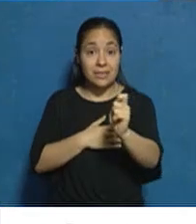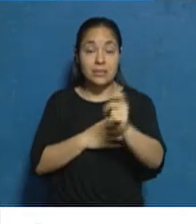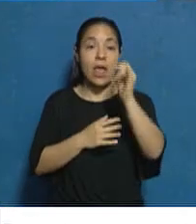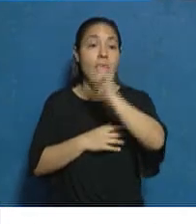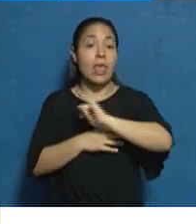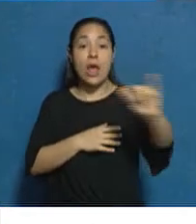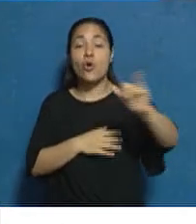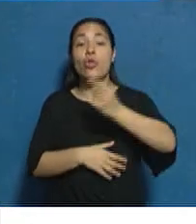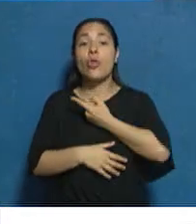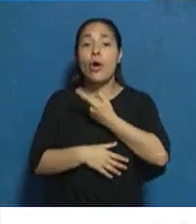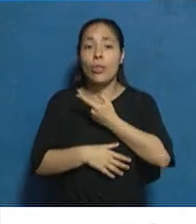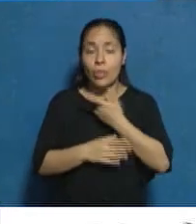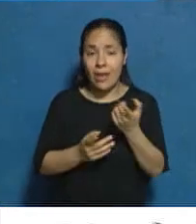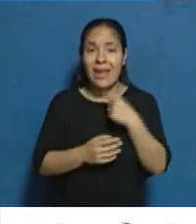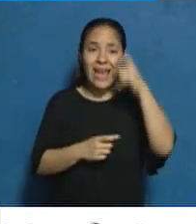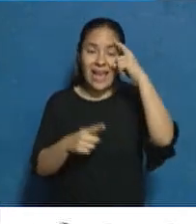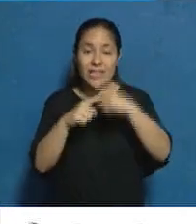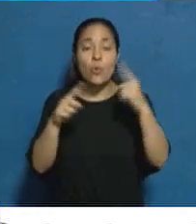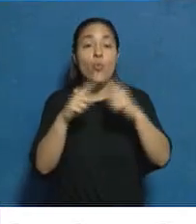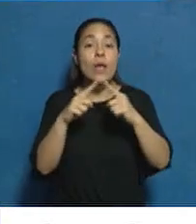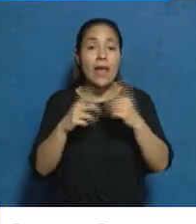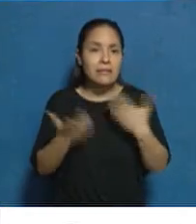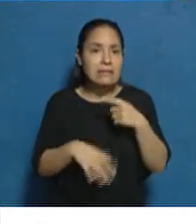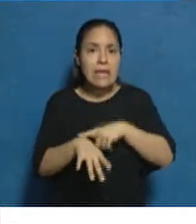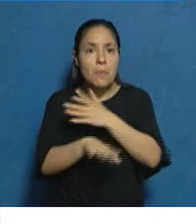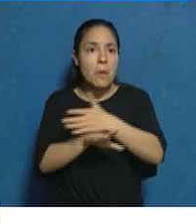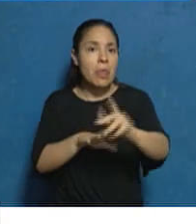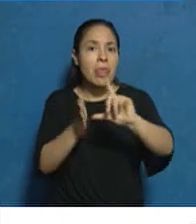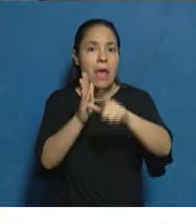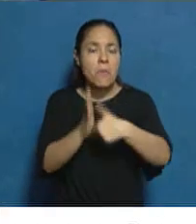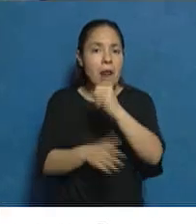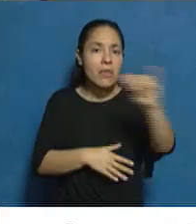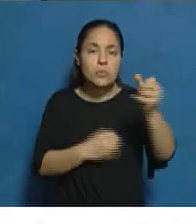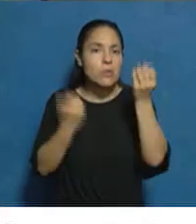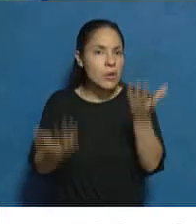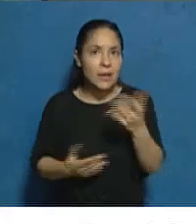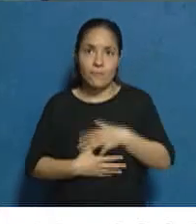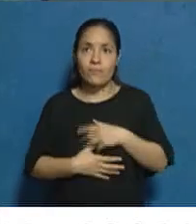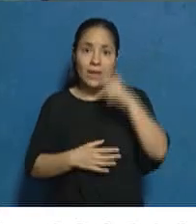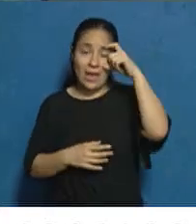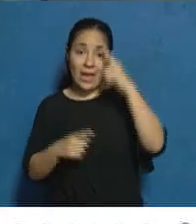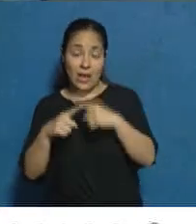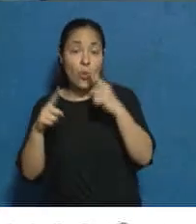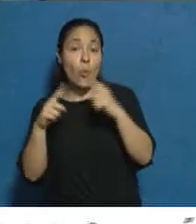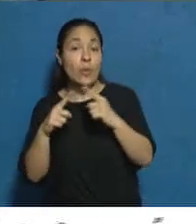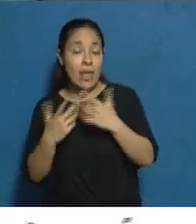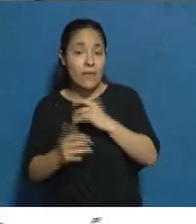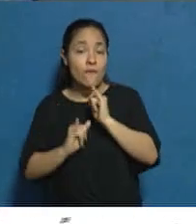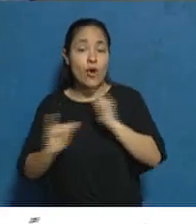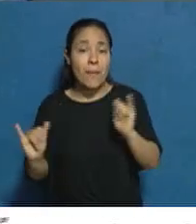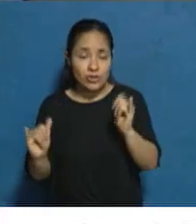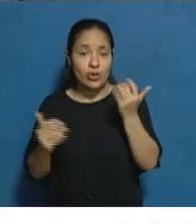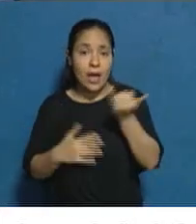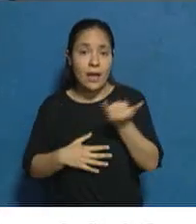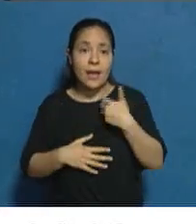denuncia de averiguación de paradero por una excuñada. ¿Por qué pasa tanto tiempo, Laura? Porque esta señora, la excuñada, tenía la información, según